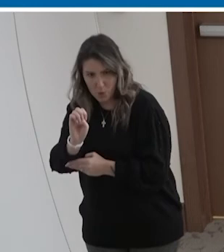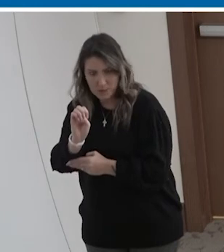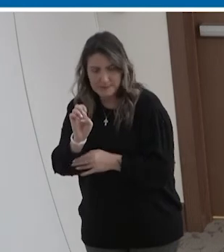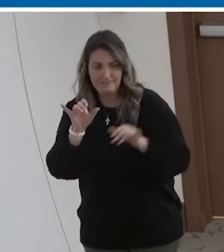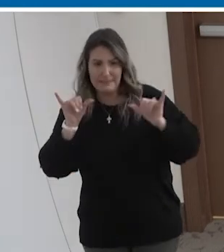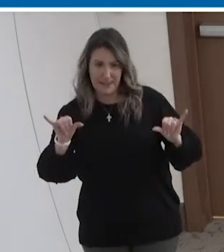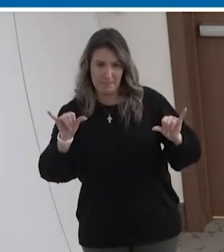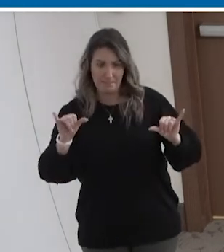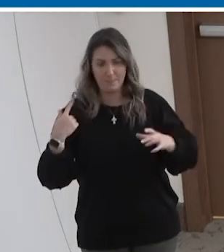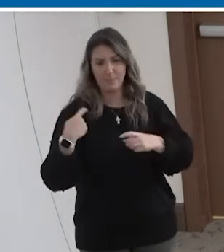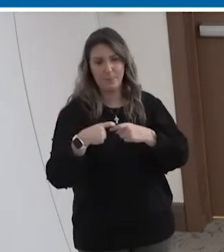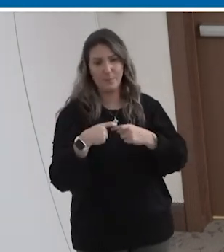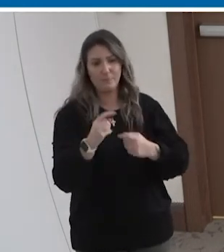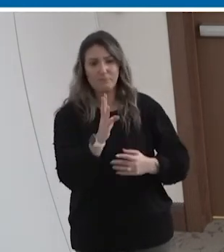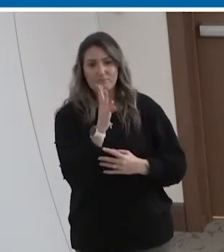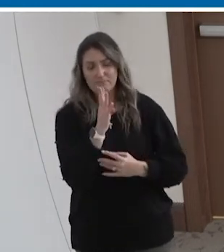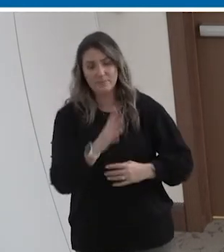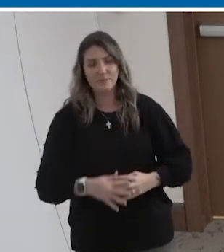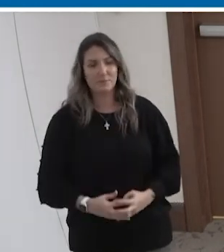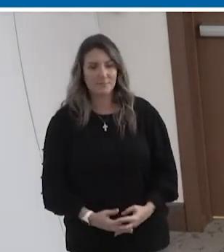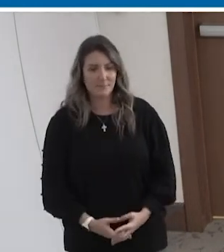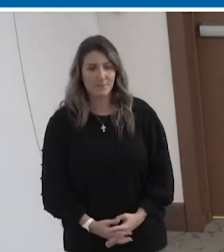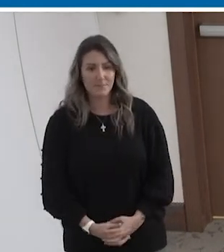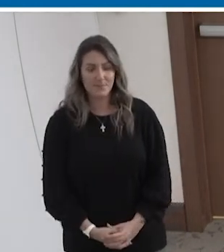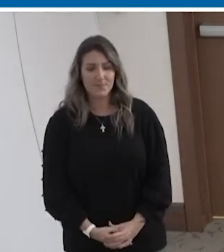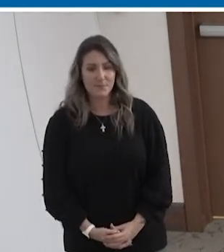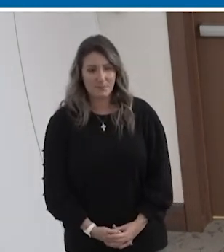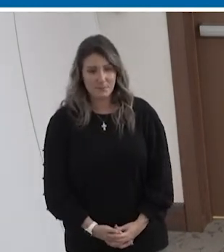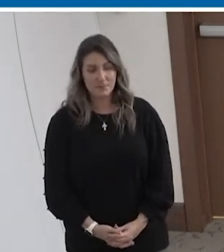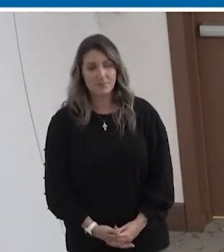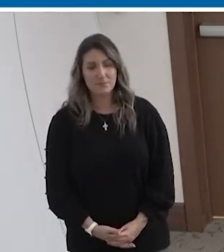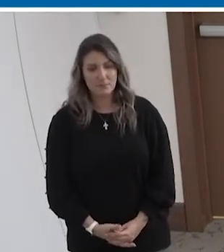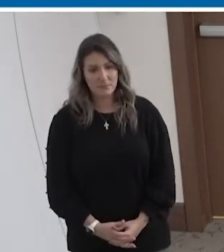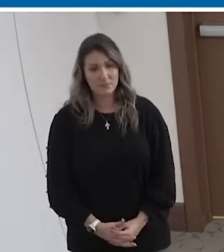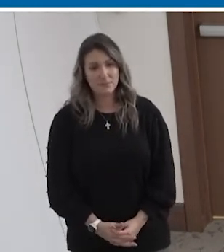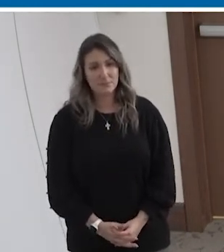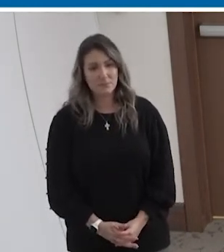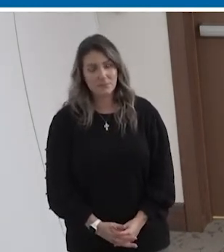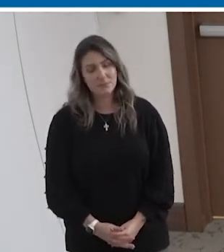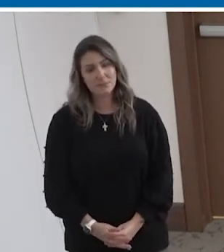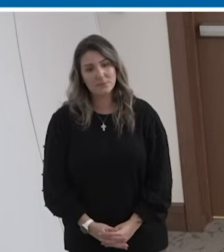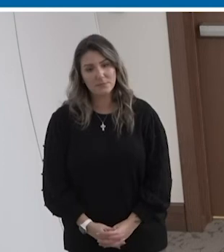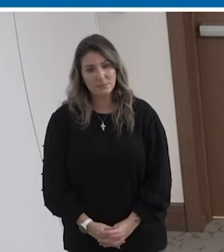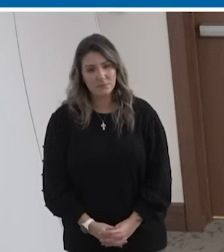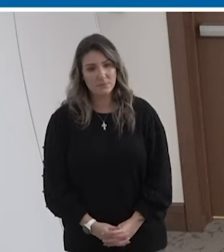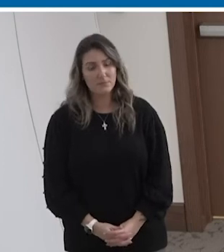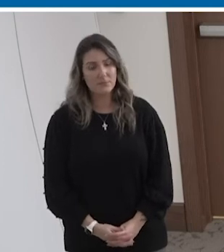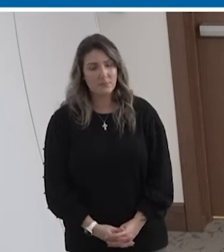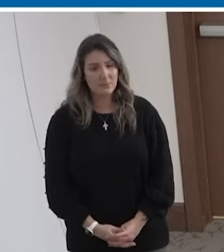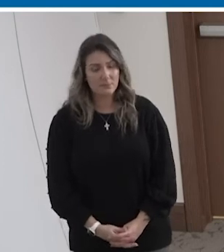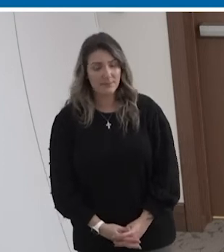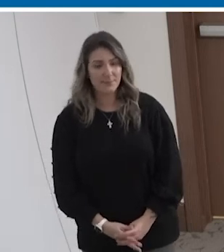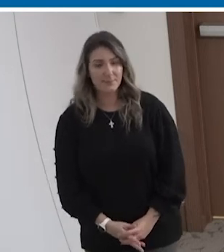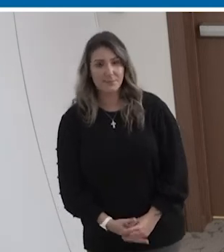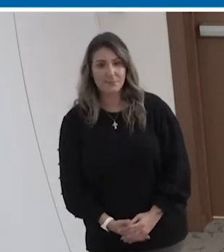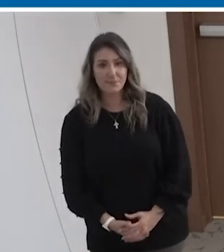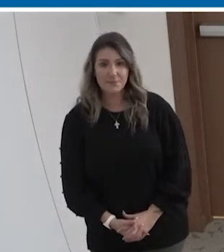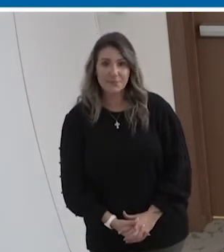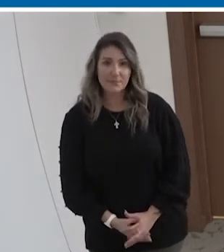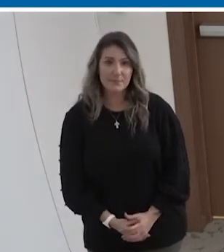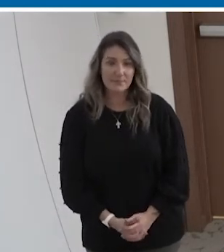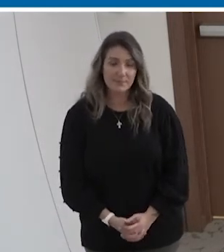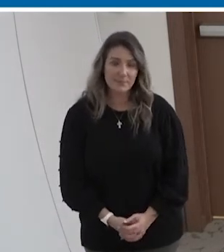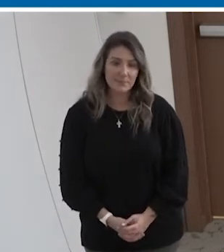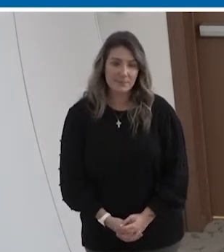a esta dosis mejor, la respuesta inmunológica, es la misma que la que vemos